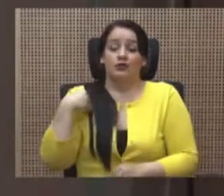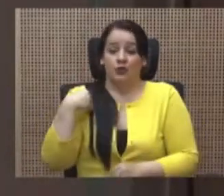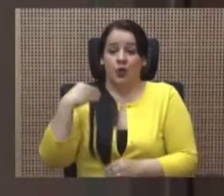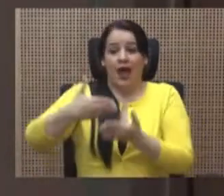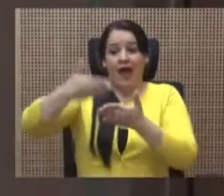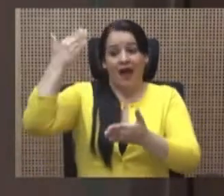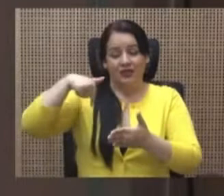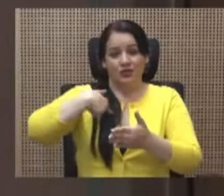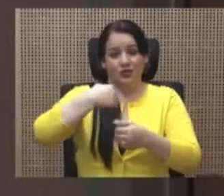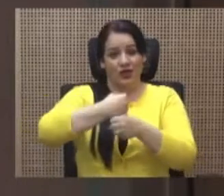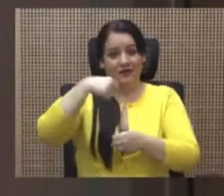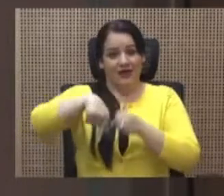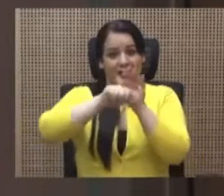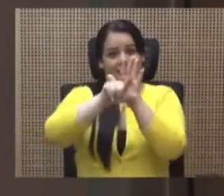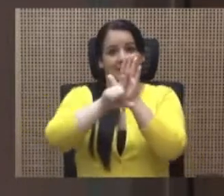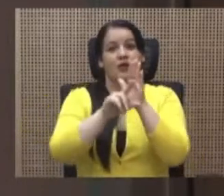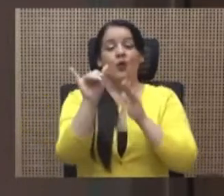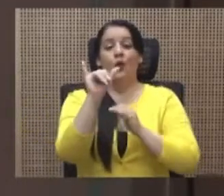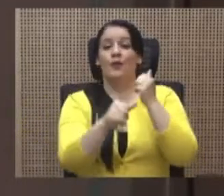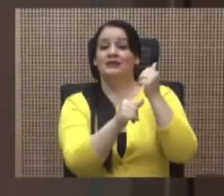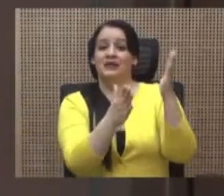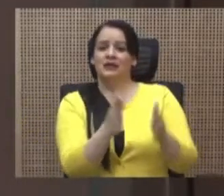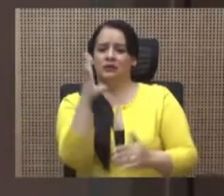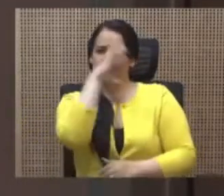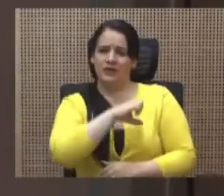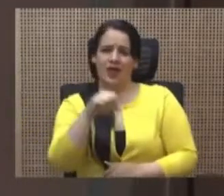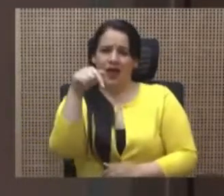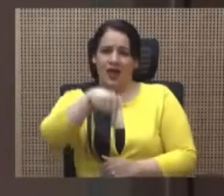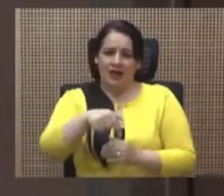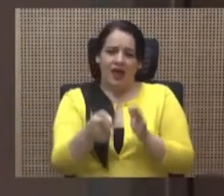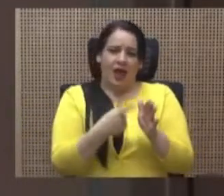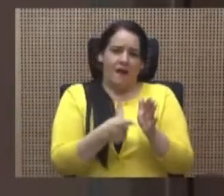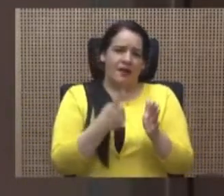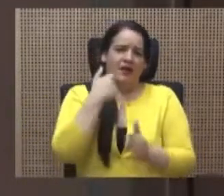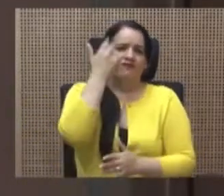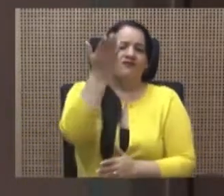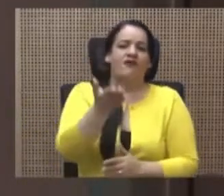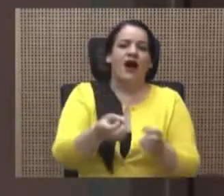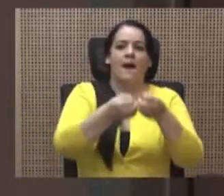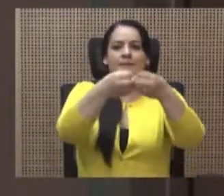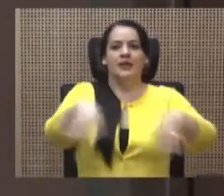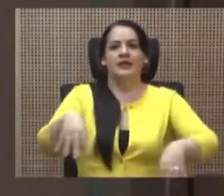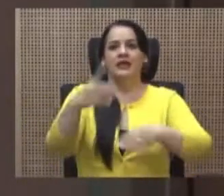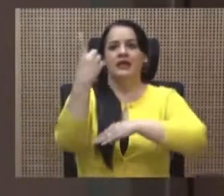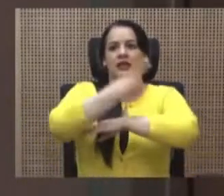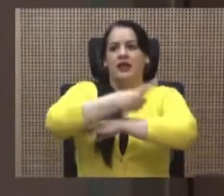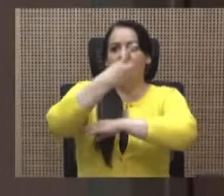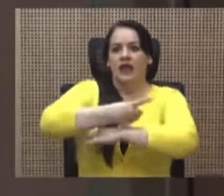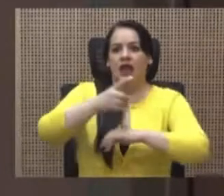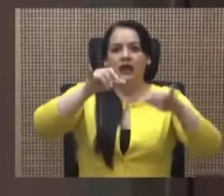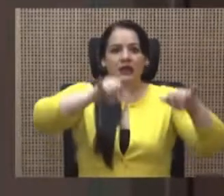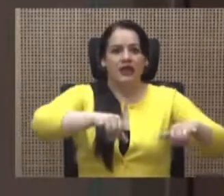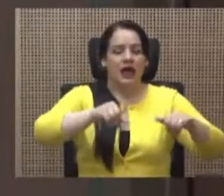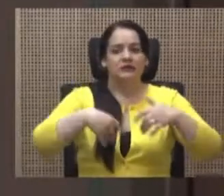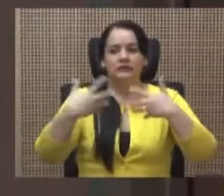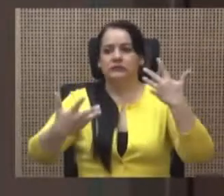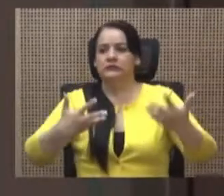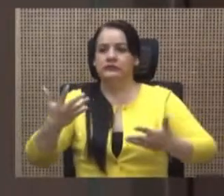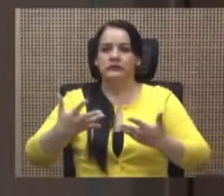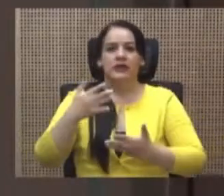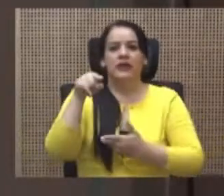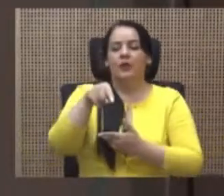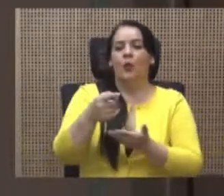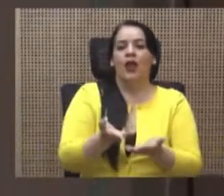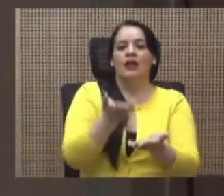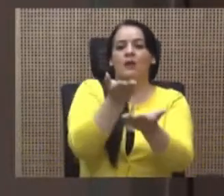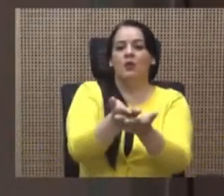asesora me di cuenta que aquí a veces es muy muy fácil perderse en el día a día y quedarse en la inmediatez de cuál es la emoción